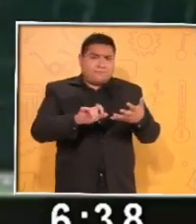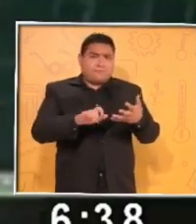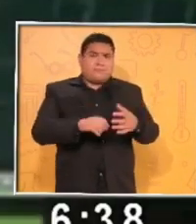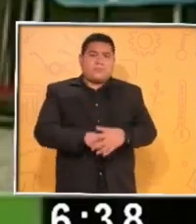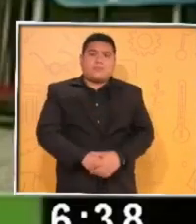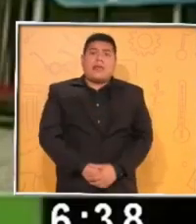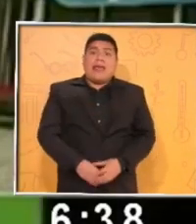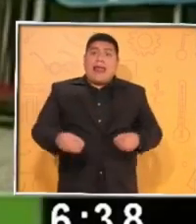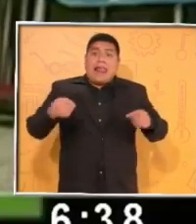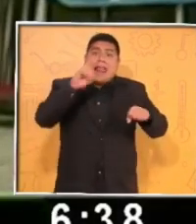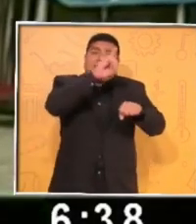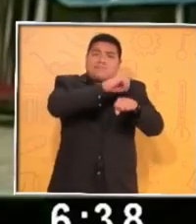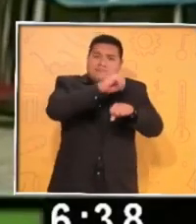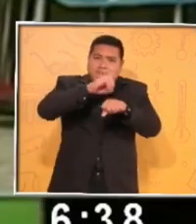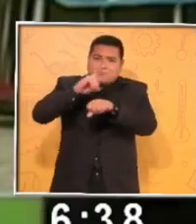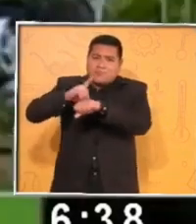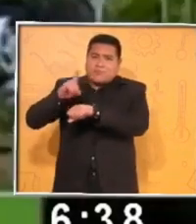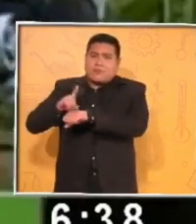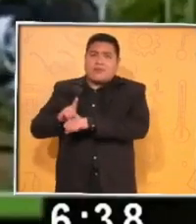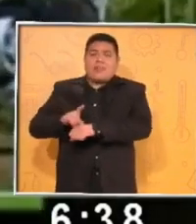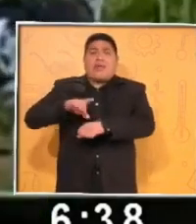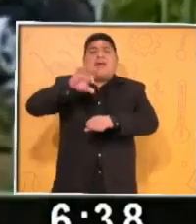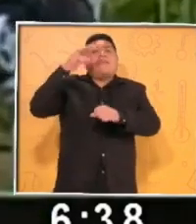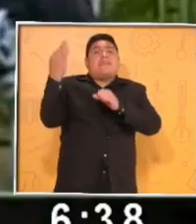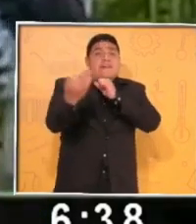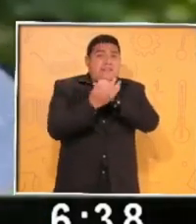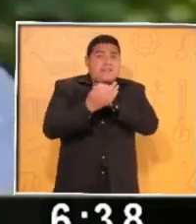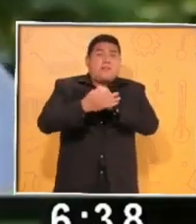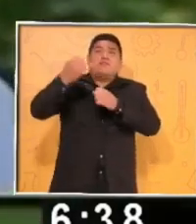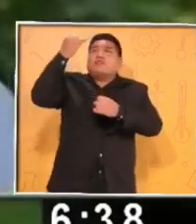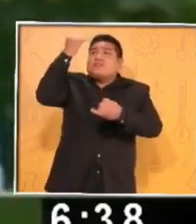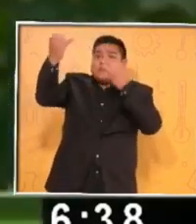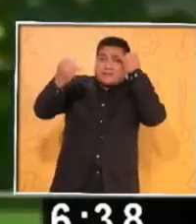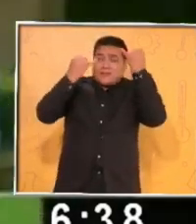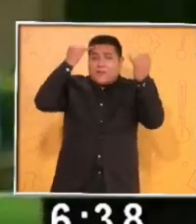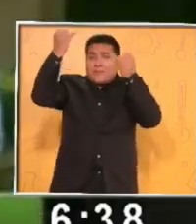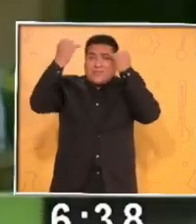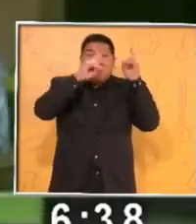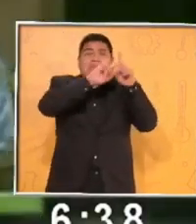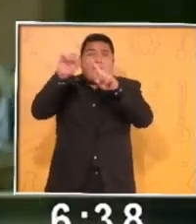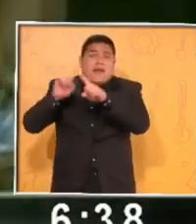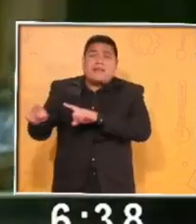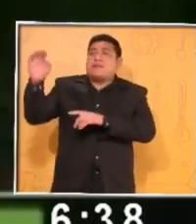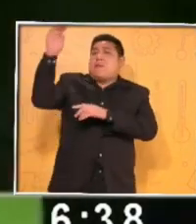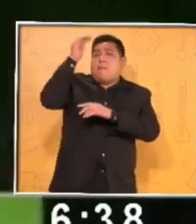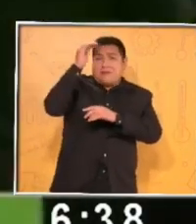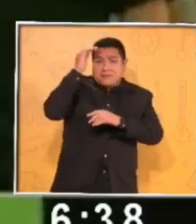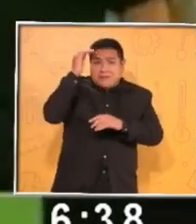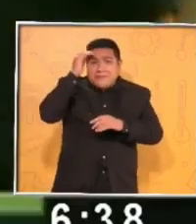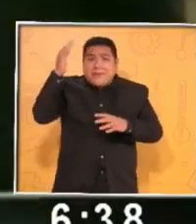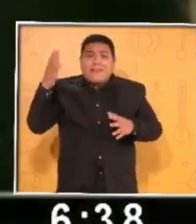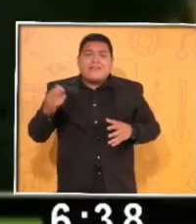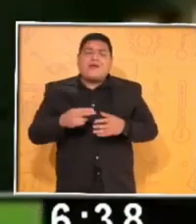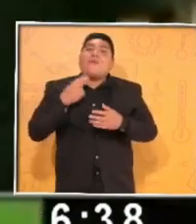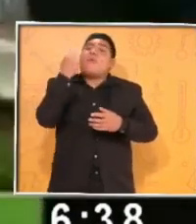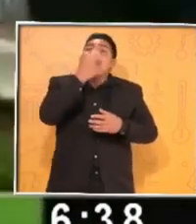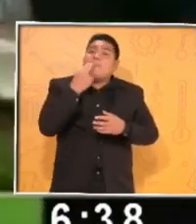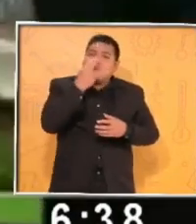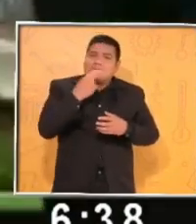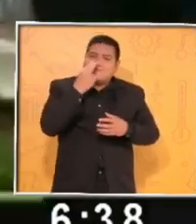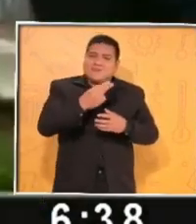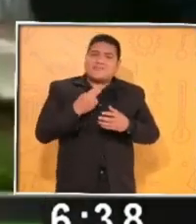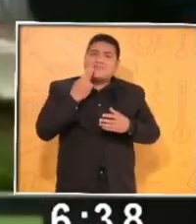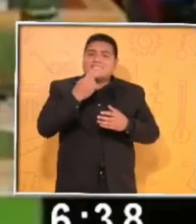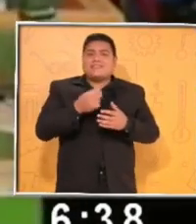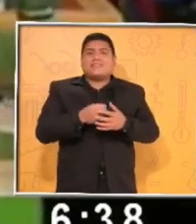En la vida diaria, defendemos nuestras ideas por medio de argumentos o razonamientos y utilizamos, de manera consciente